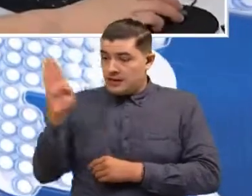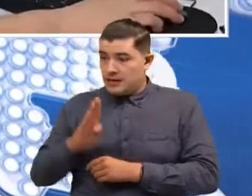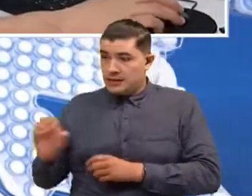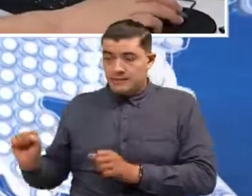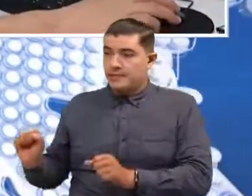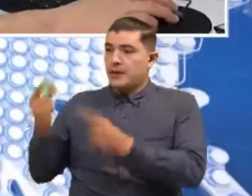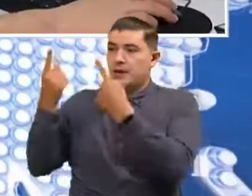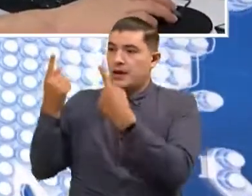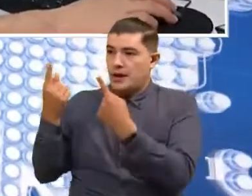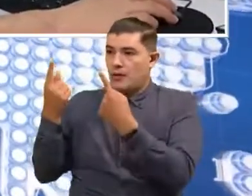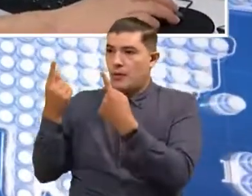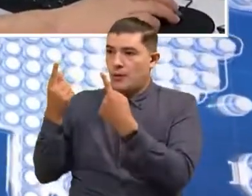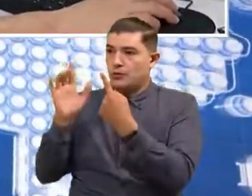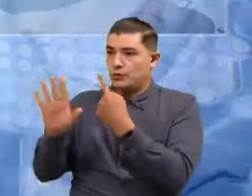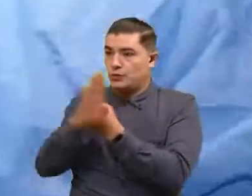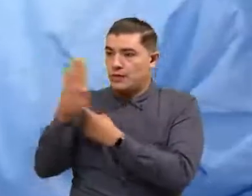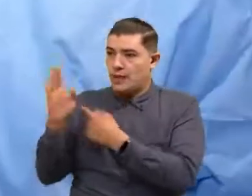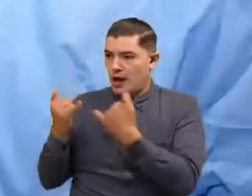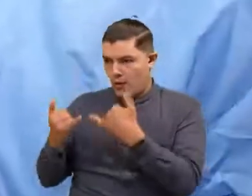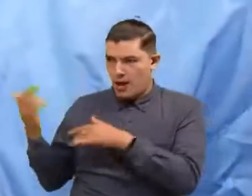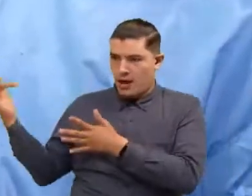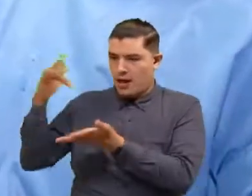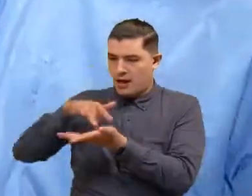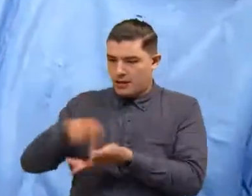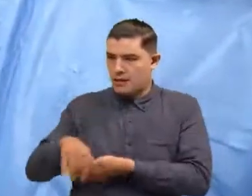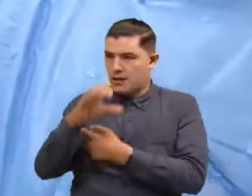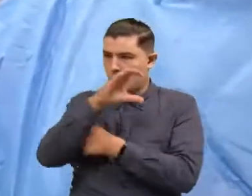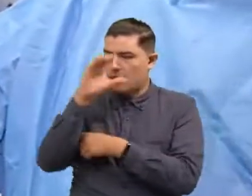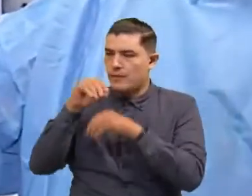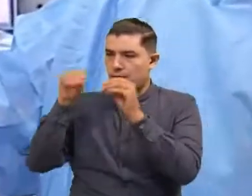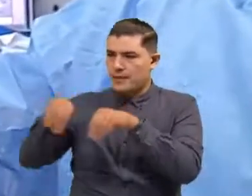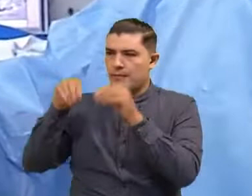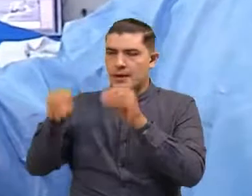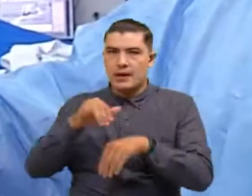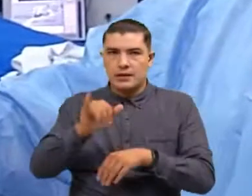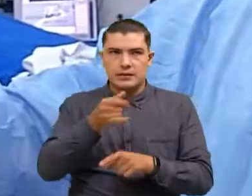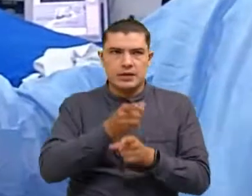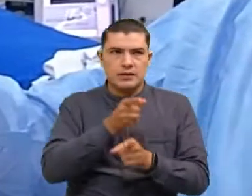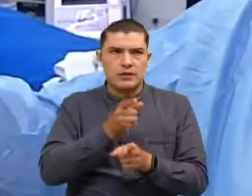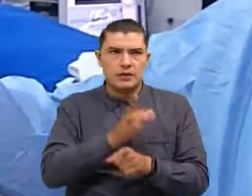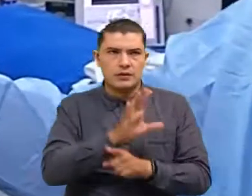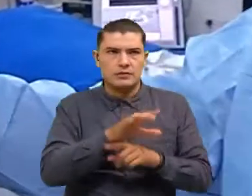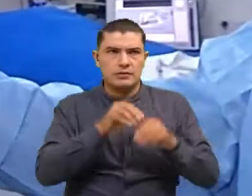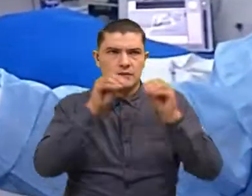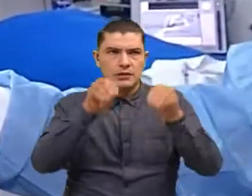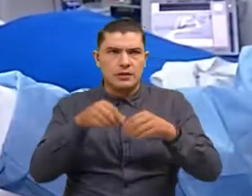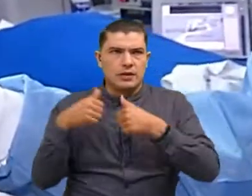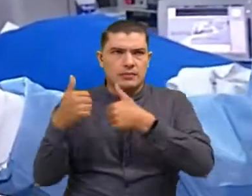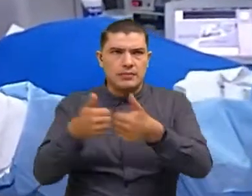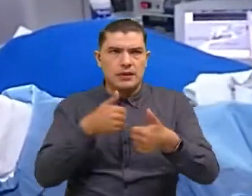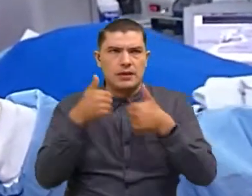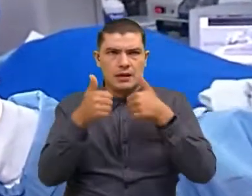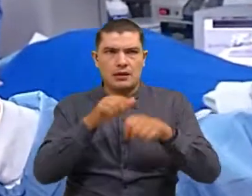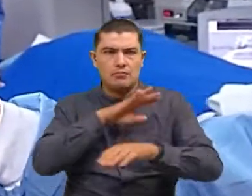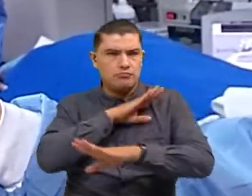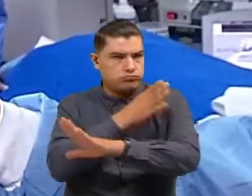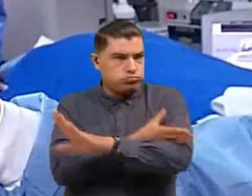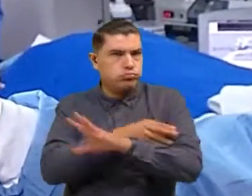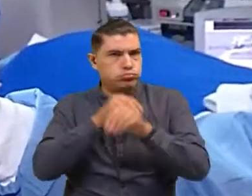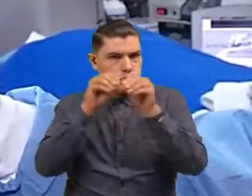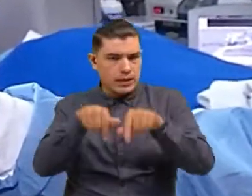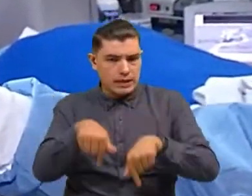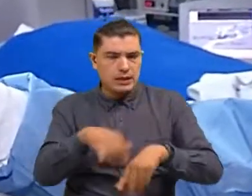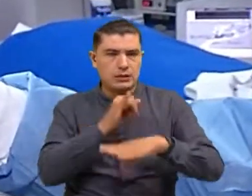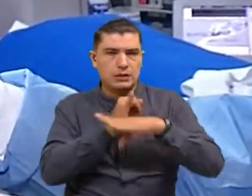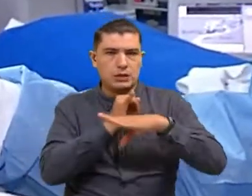están capacitando a nuestros médicos santandereanos. Sí, sí, doctor Alexander está muy bien capacitado aquí en el Instituto del